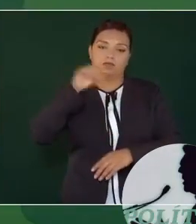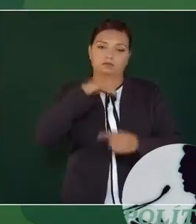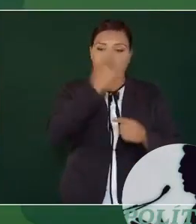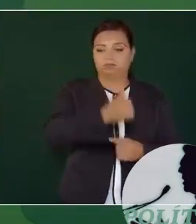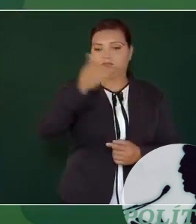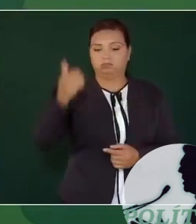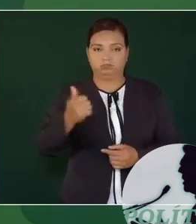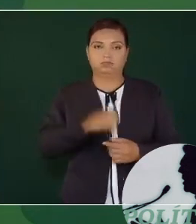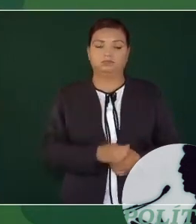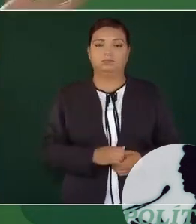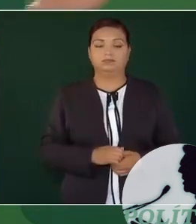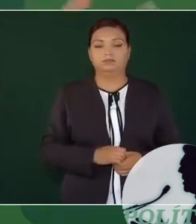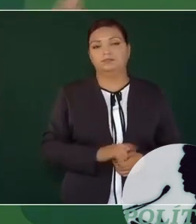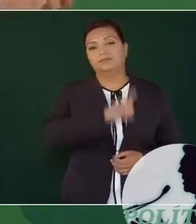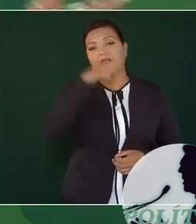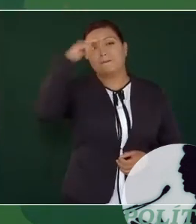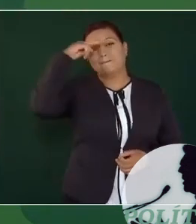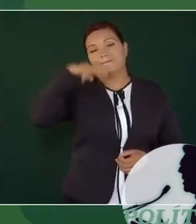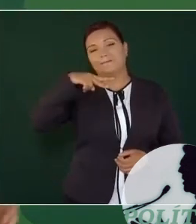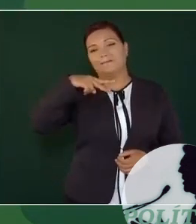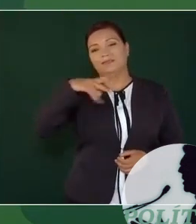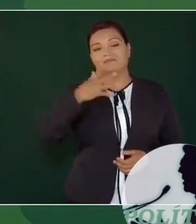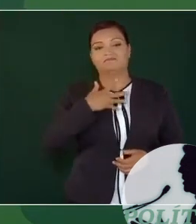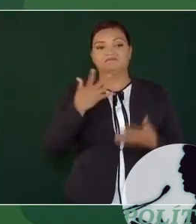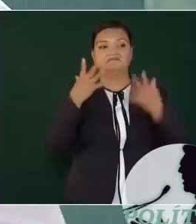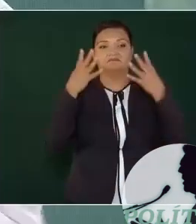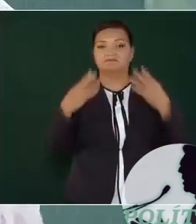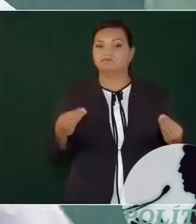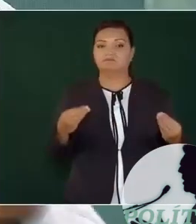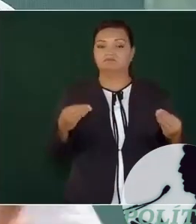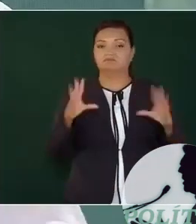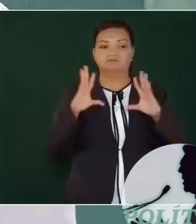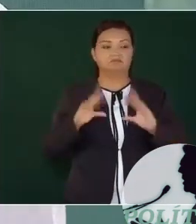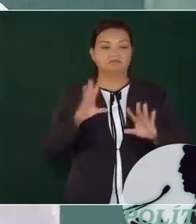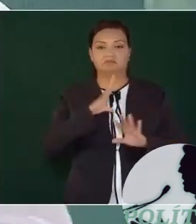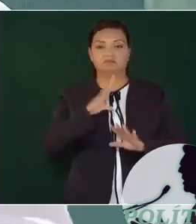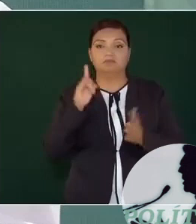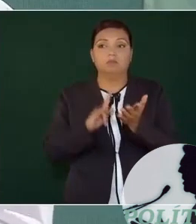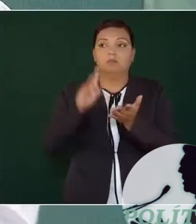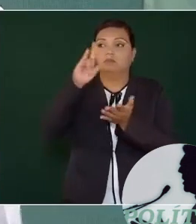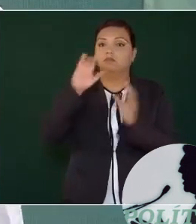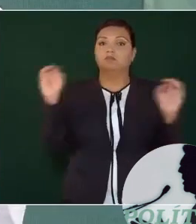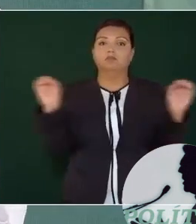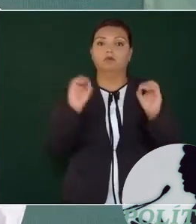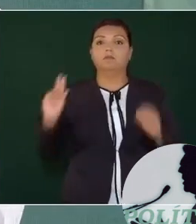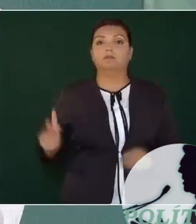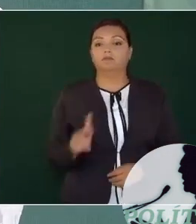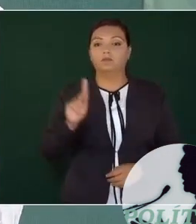otro. Entonces México se quedó sin una aerolínea